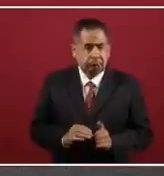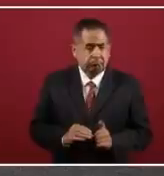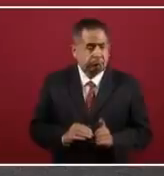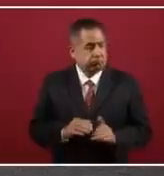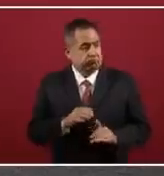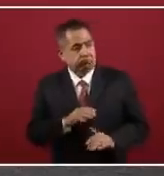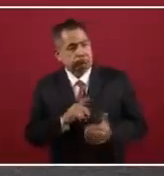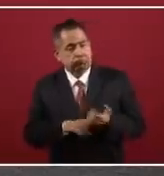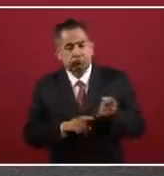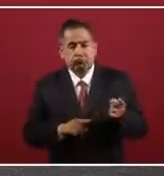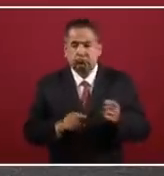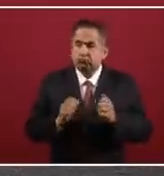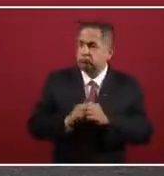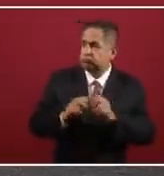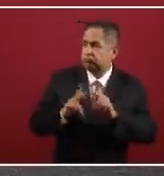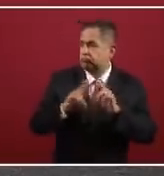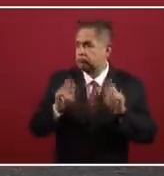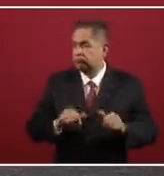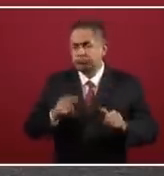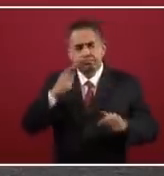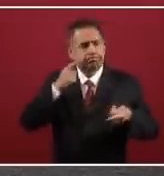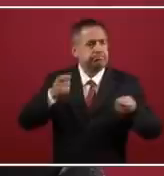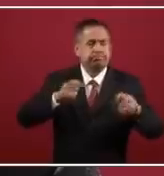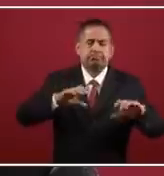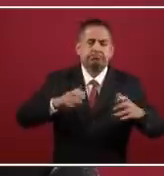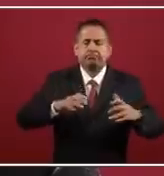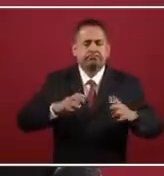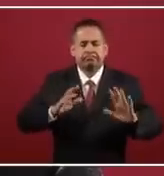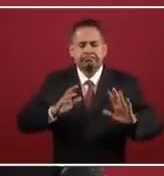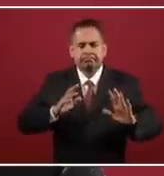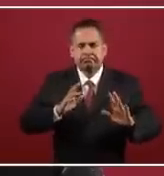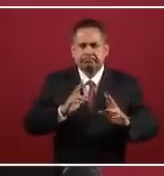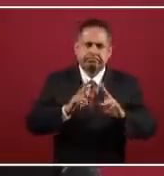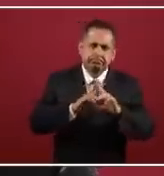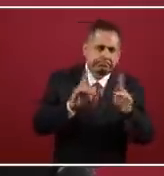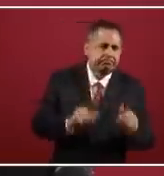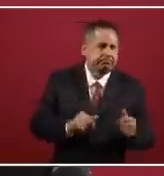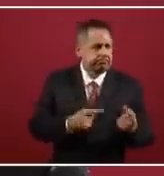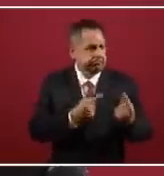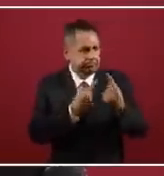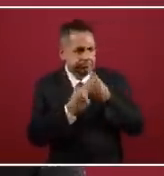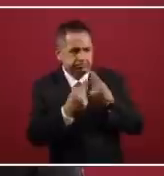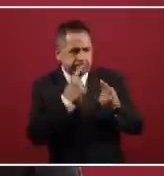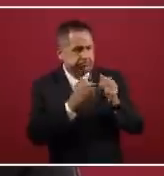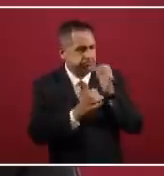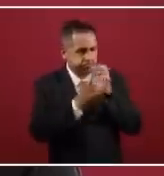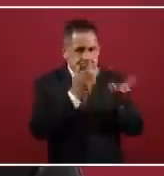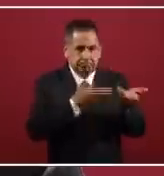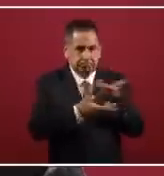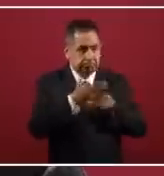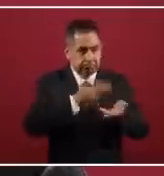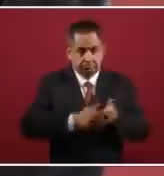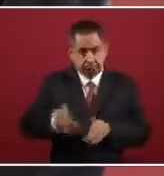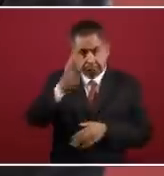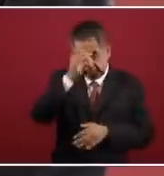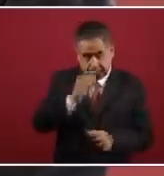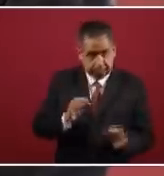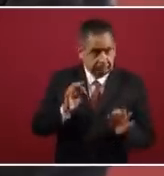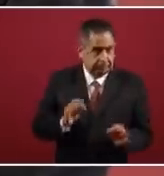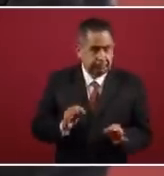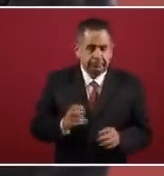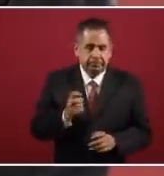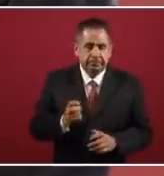solución pacífica a las controversias y diálogo y llegar a acuerdos y